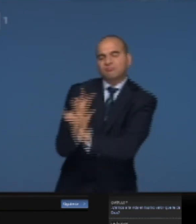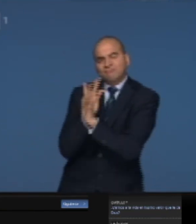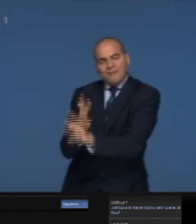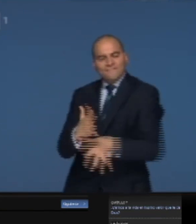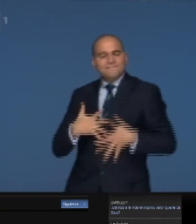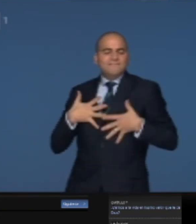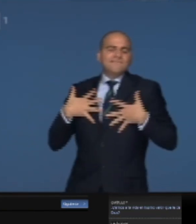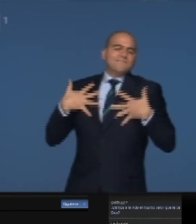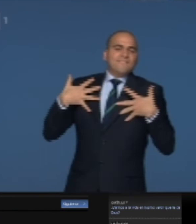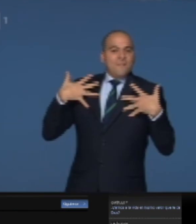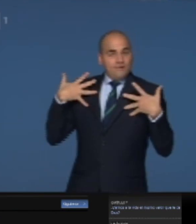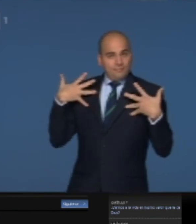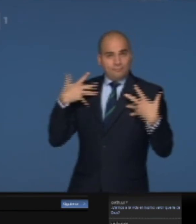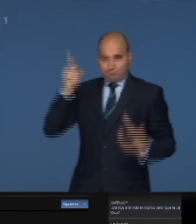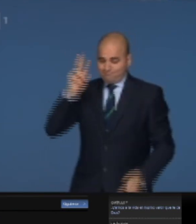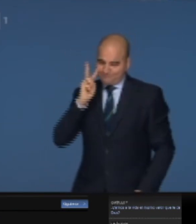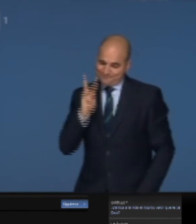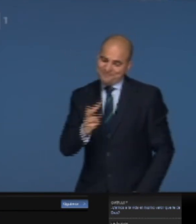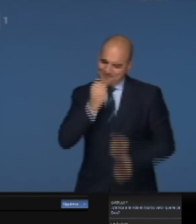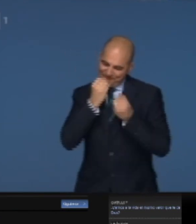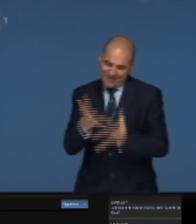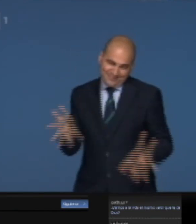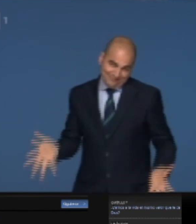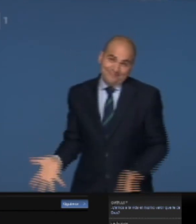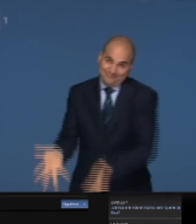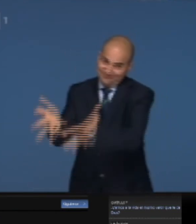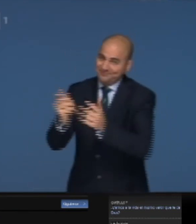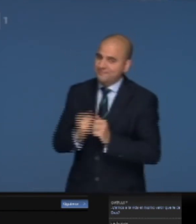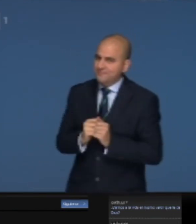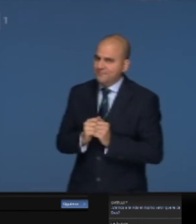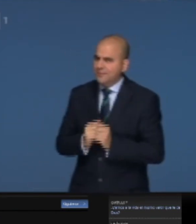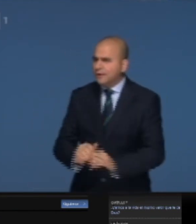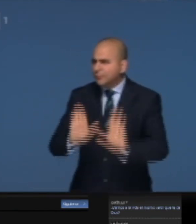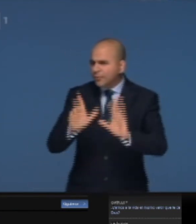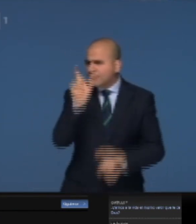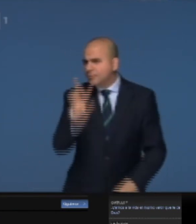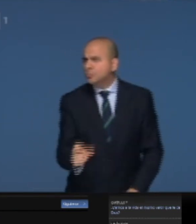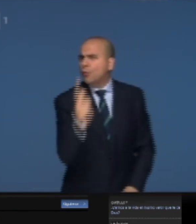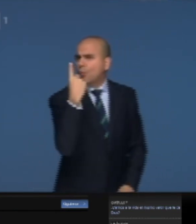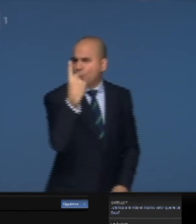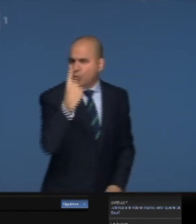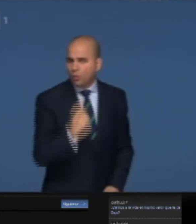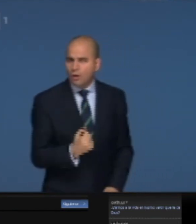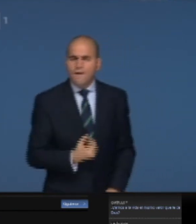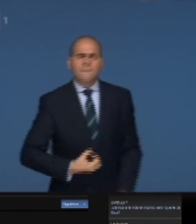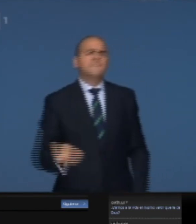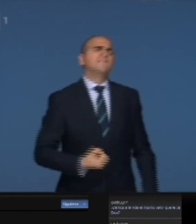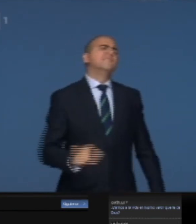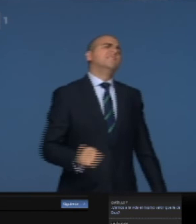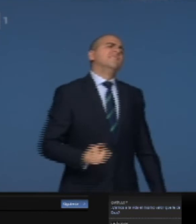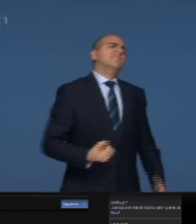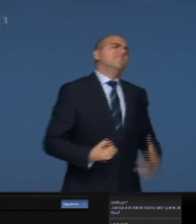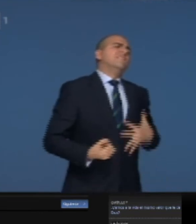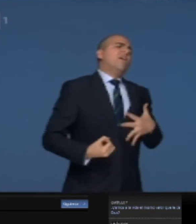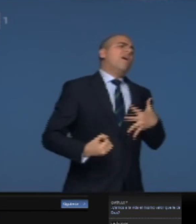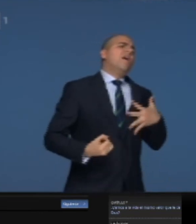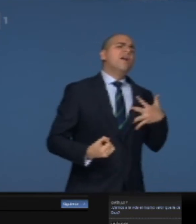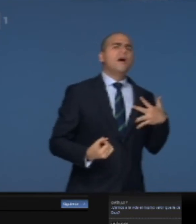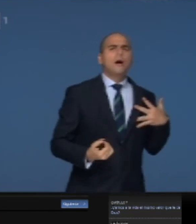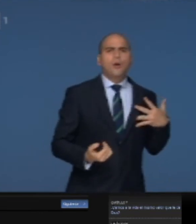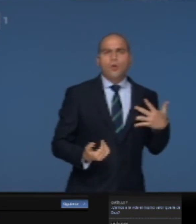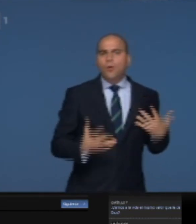nota. Quienes la practican pudieran terminar viendo a los demás como meros juguetes eróticos,